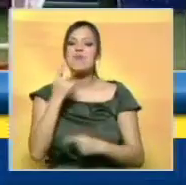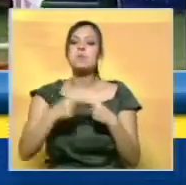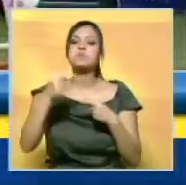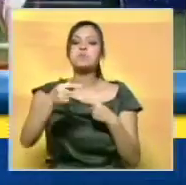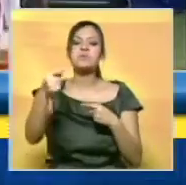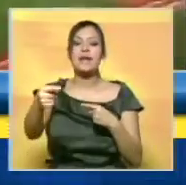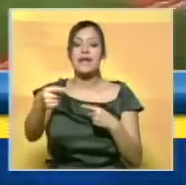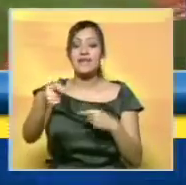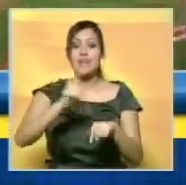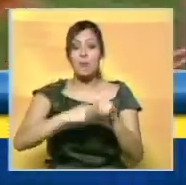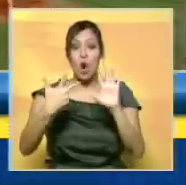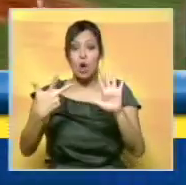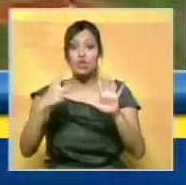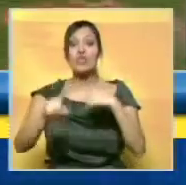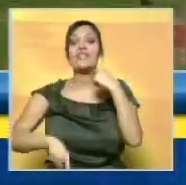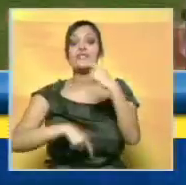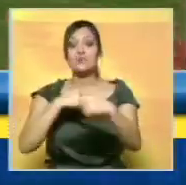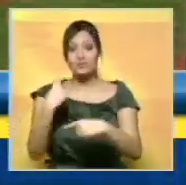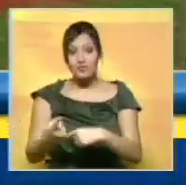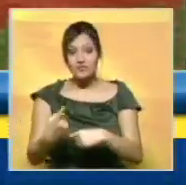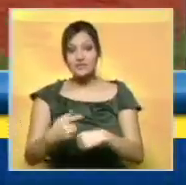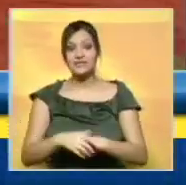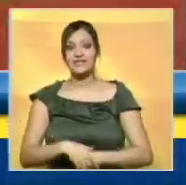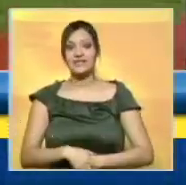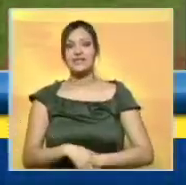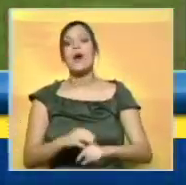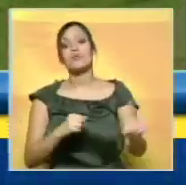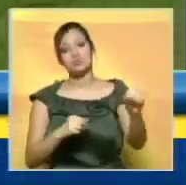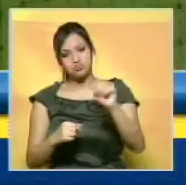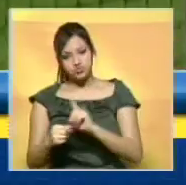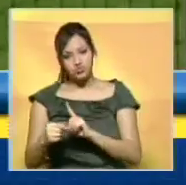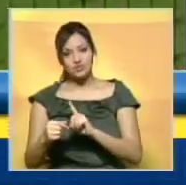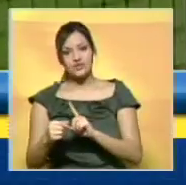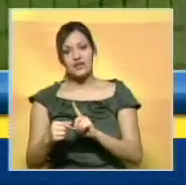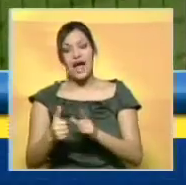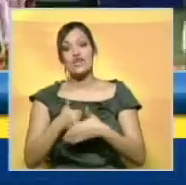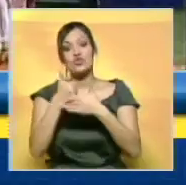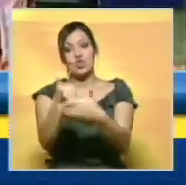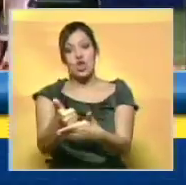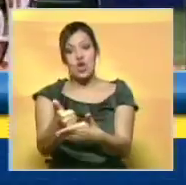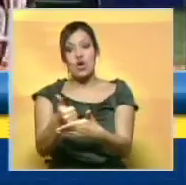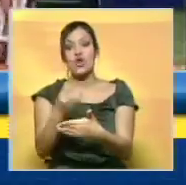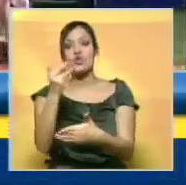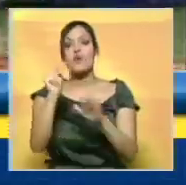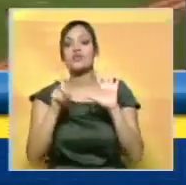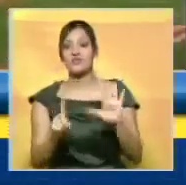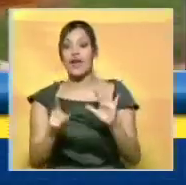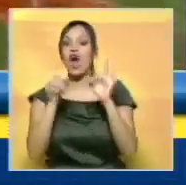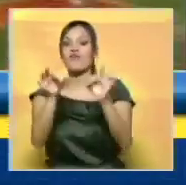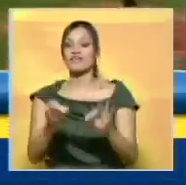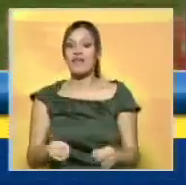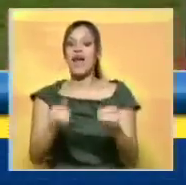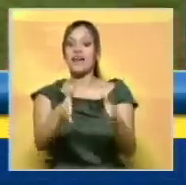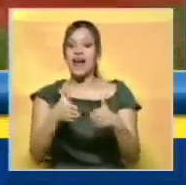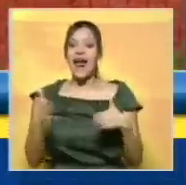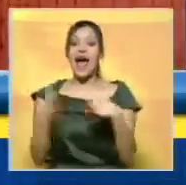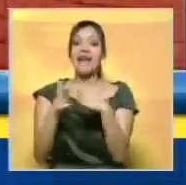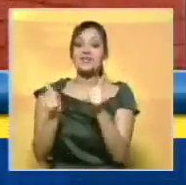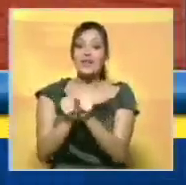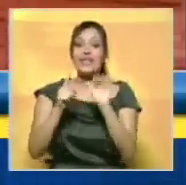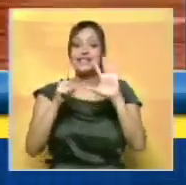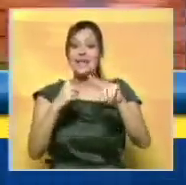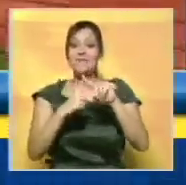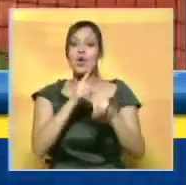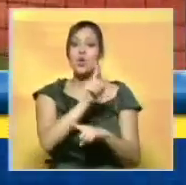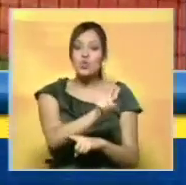Gil y en el octavo con rodado por el campo corto de Gorkis Hernández, que impulsó la sexta anotación para sentenciar el triunfo de Caribes de 6 carreras